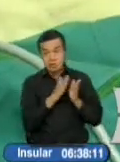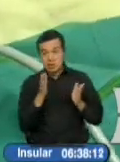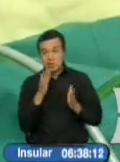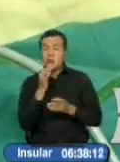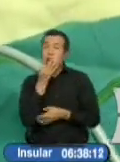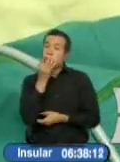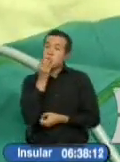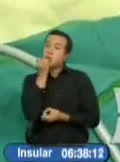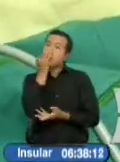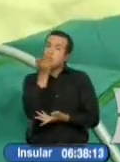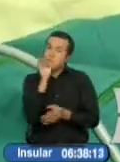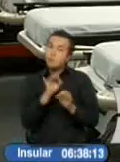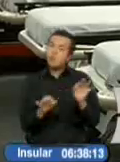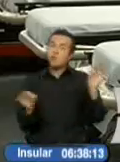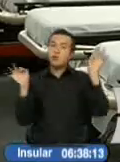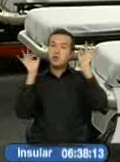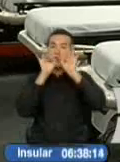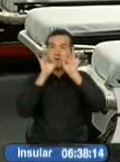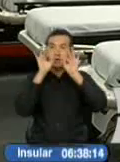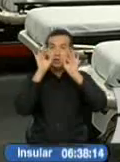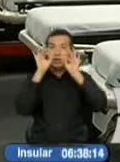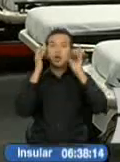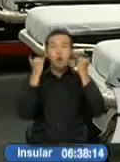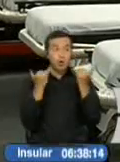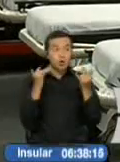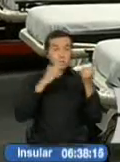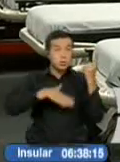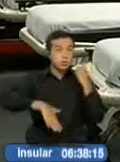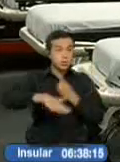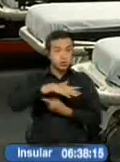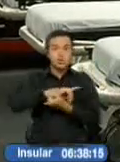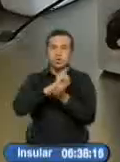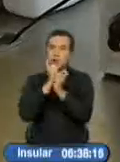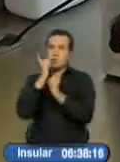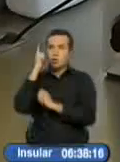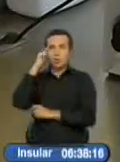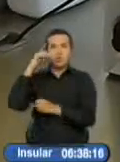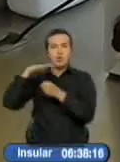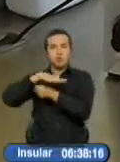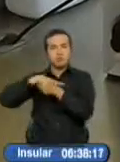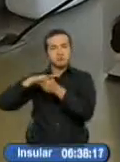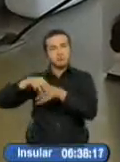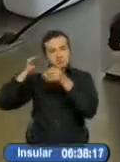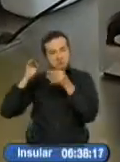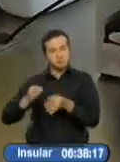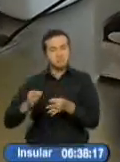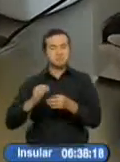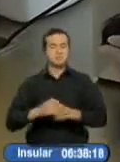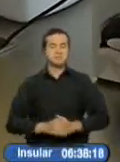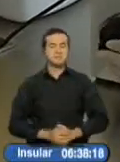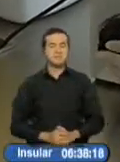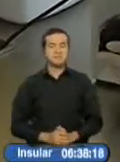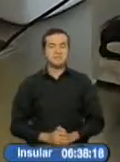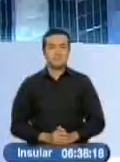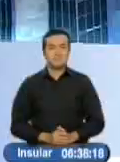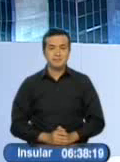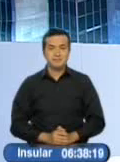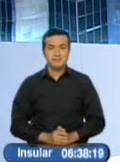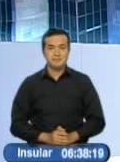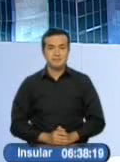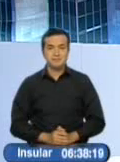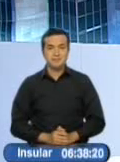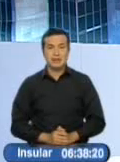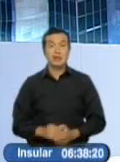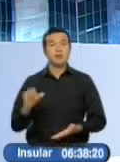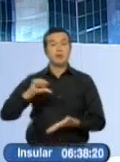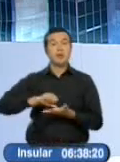la necesidad de convertir estas políticas coyunturales en políticas de Estado. Ivana Paredes, Ecuador TV. En